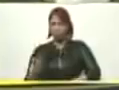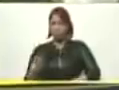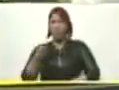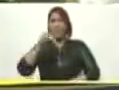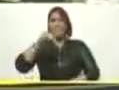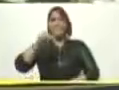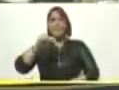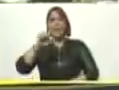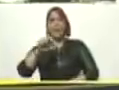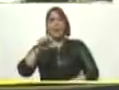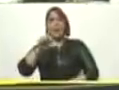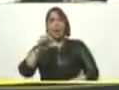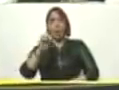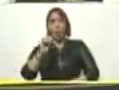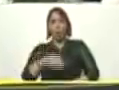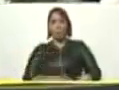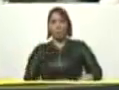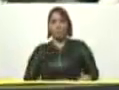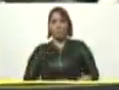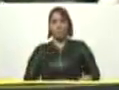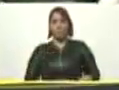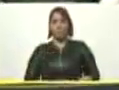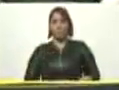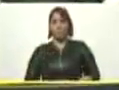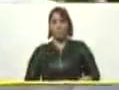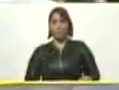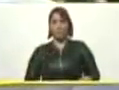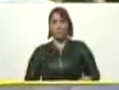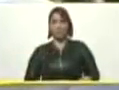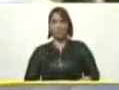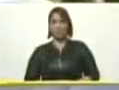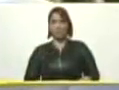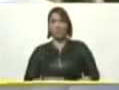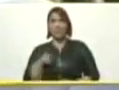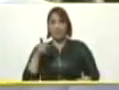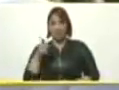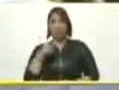Maelo Ruiz nada más y nada menos gracias gracias